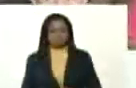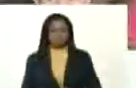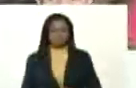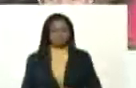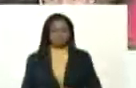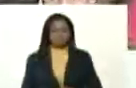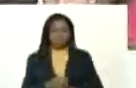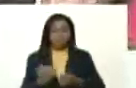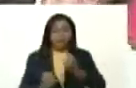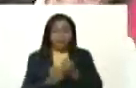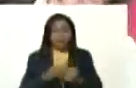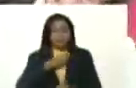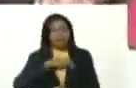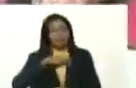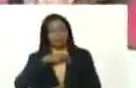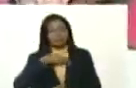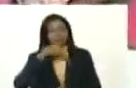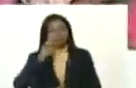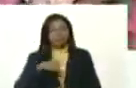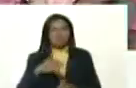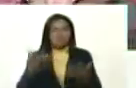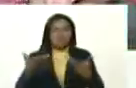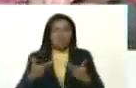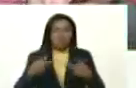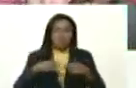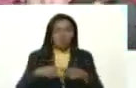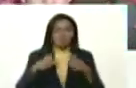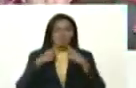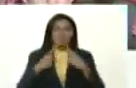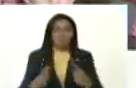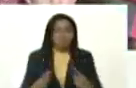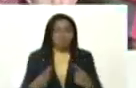en esta base de misiones y que reciben también, ¿no, Erika?, beneficio